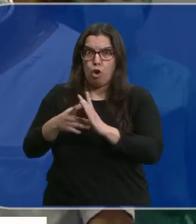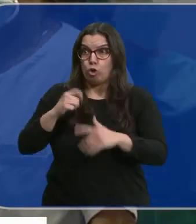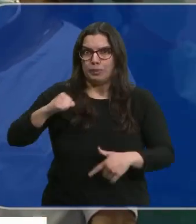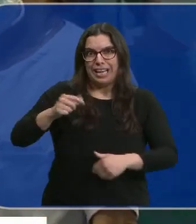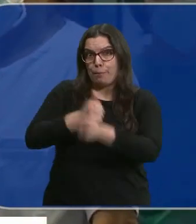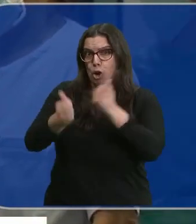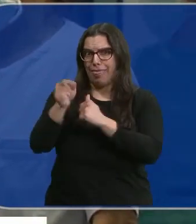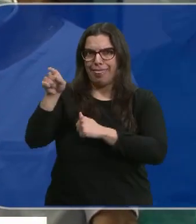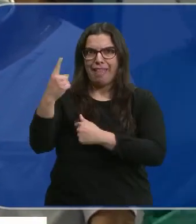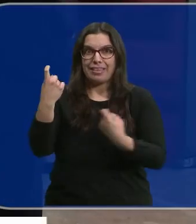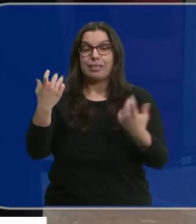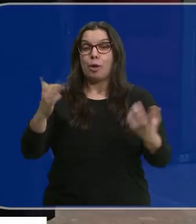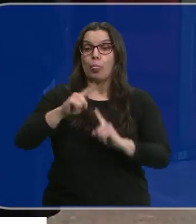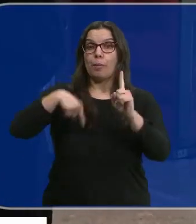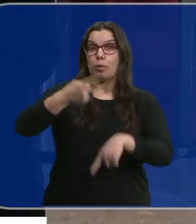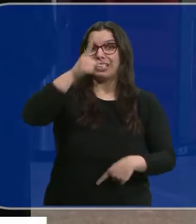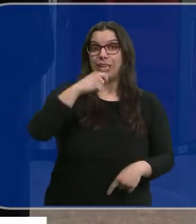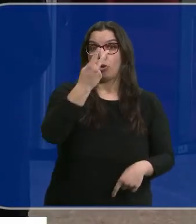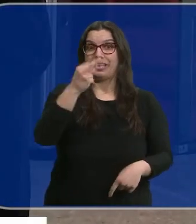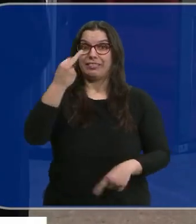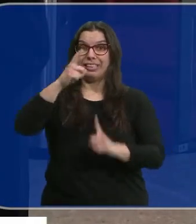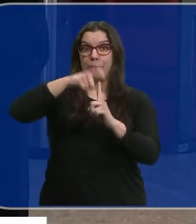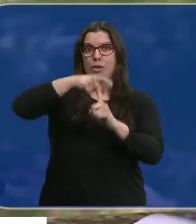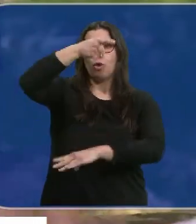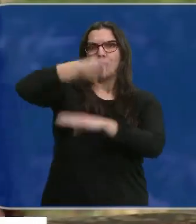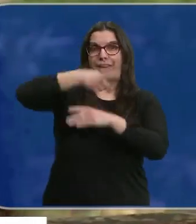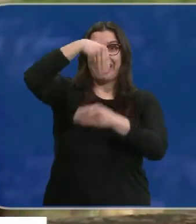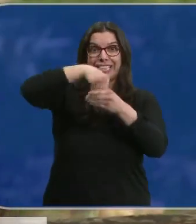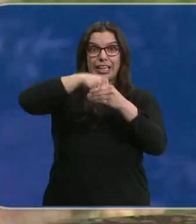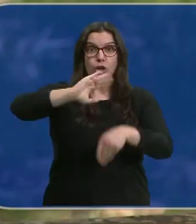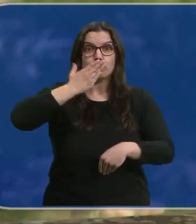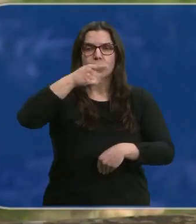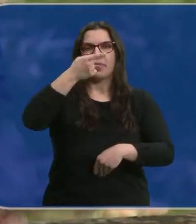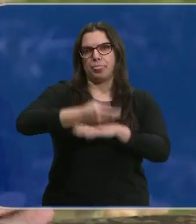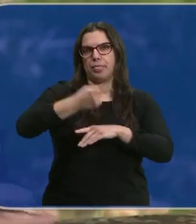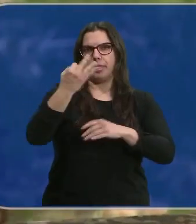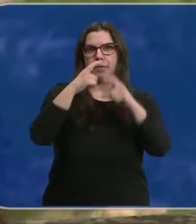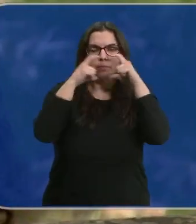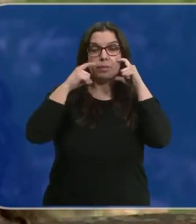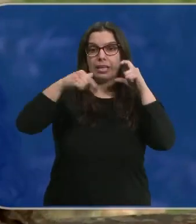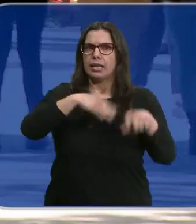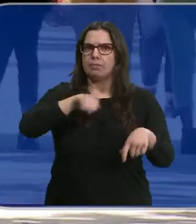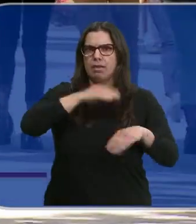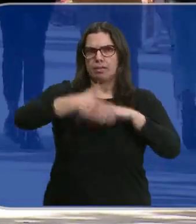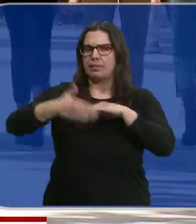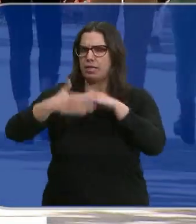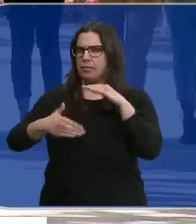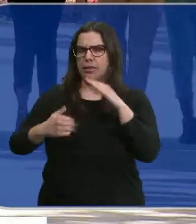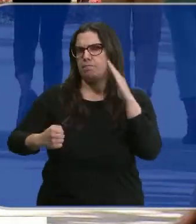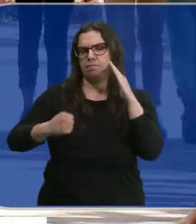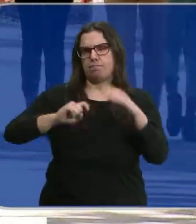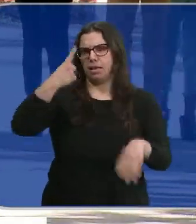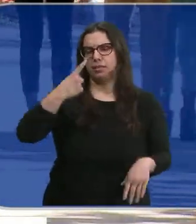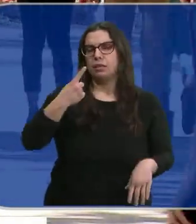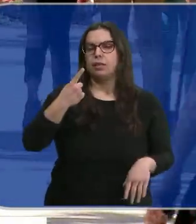hospitales. Sin embargo, en mayo se declara obligatoria en interiores. España ha sido de los países más estrictos con su uso. En junio